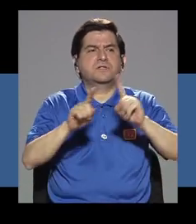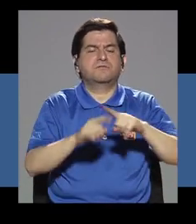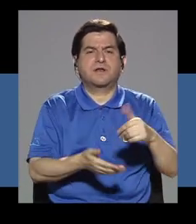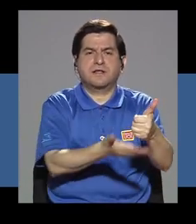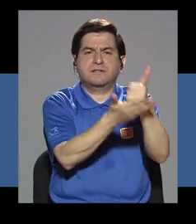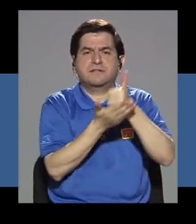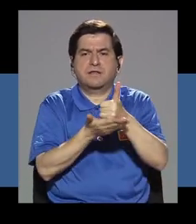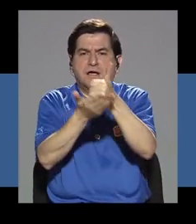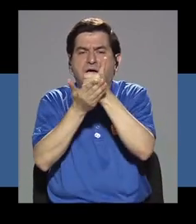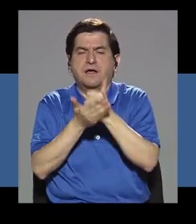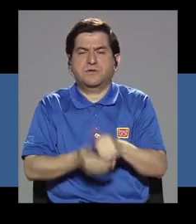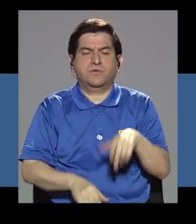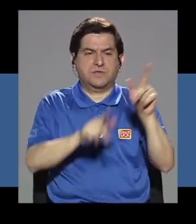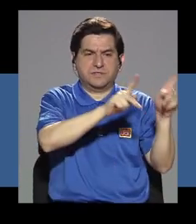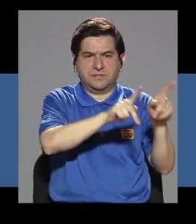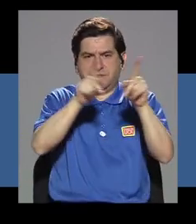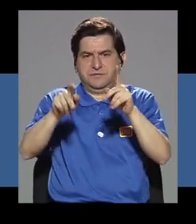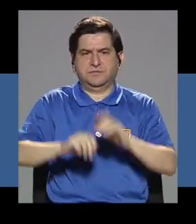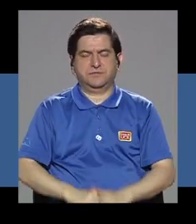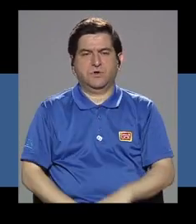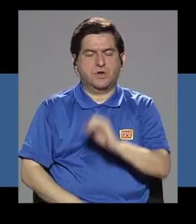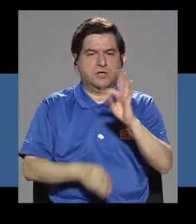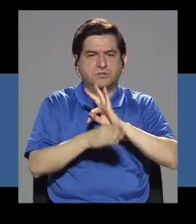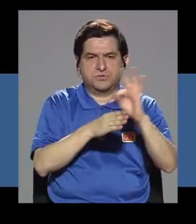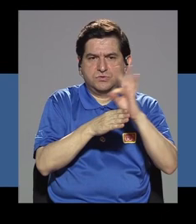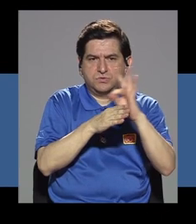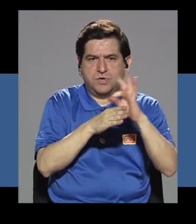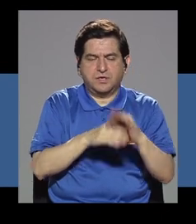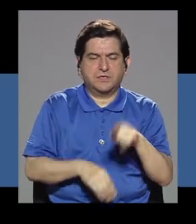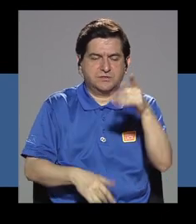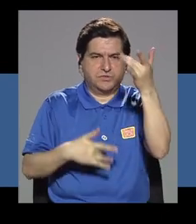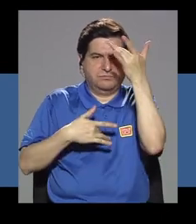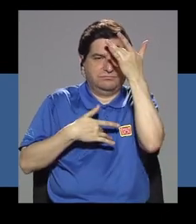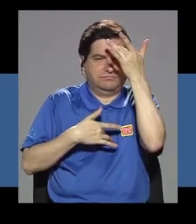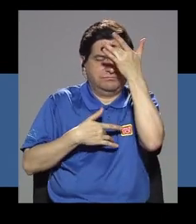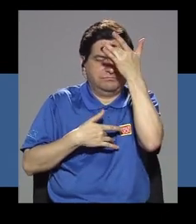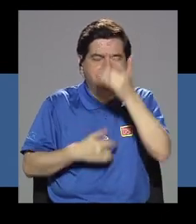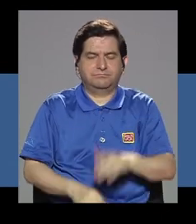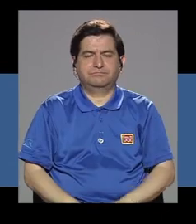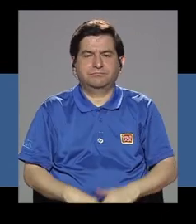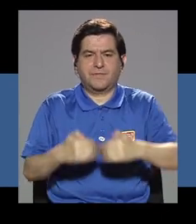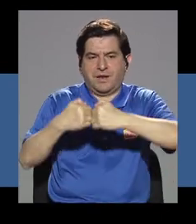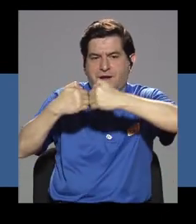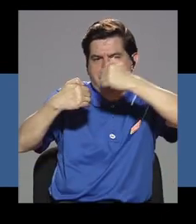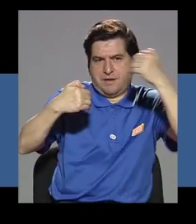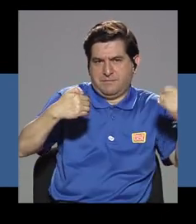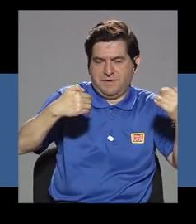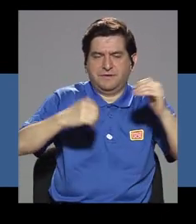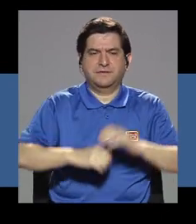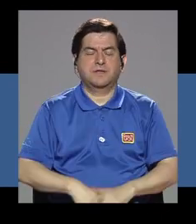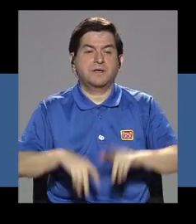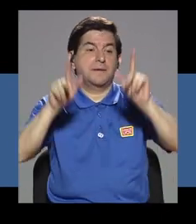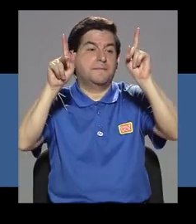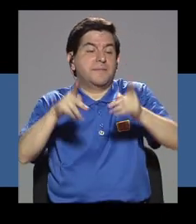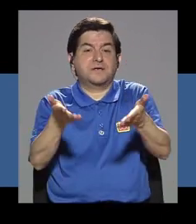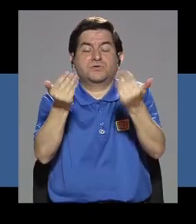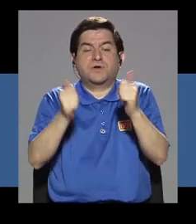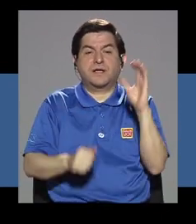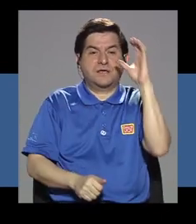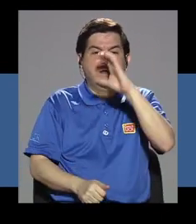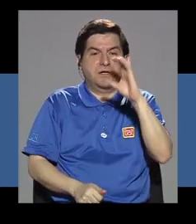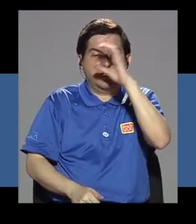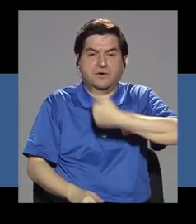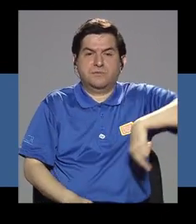facilidades que ayuden a este tipo de pacientes o al tratamiento o a la corrección de estas enfermedades. Por otro lado, si alguien pues,